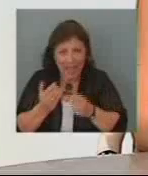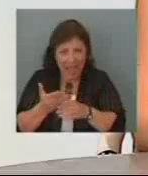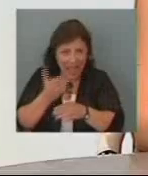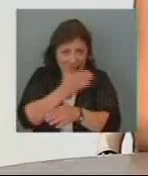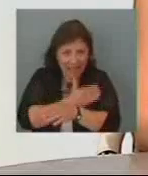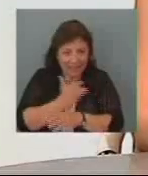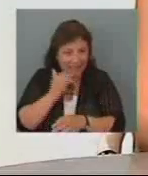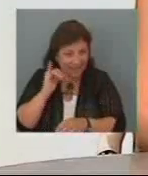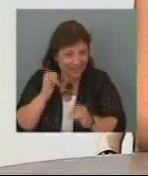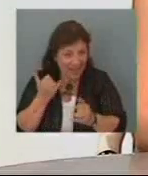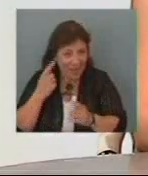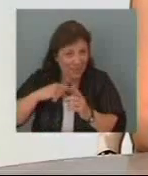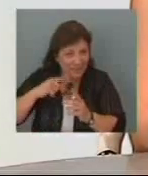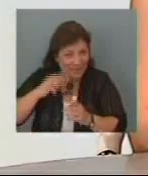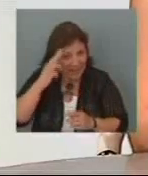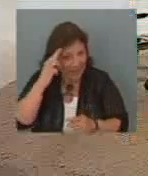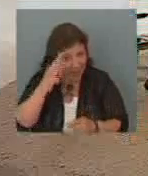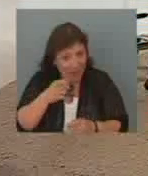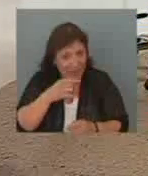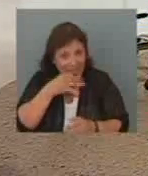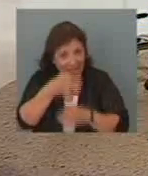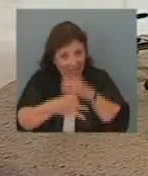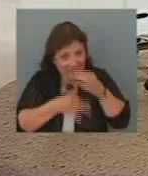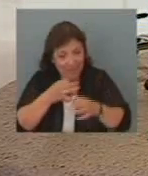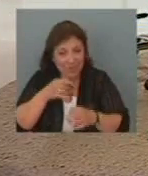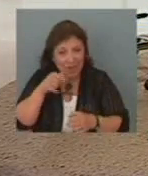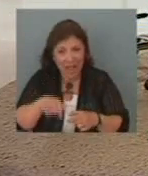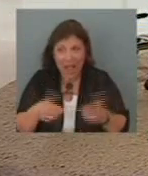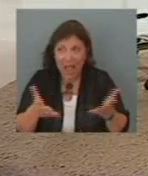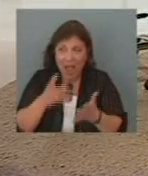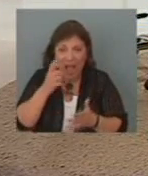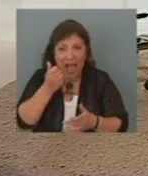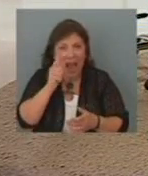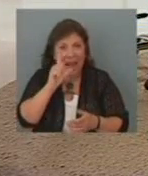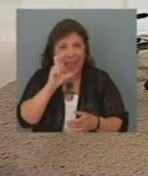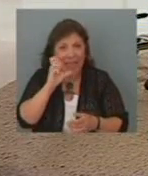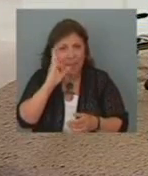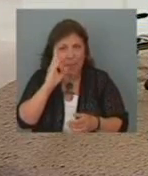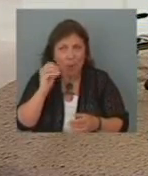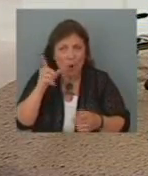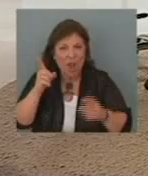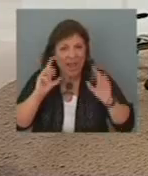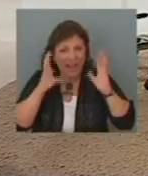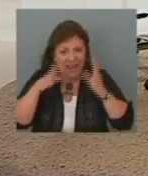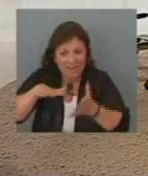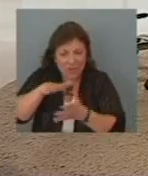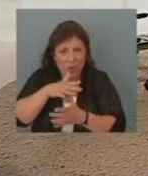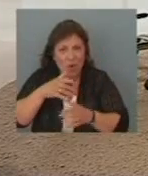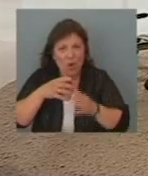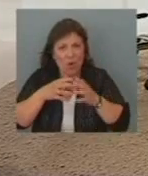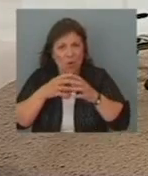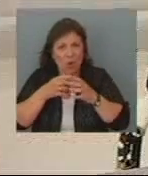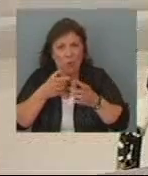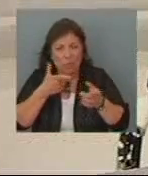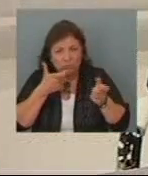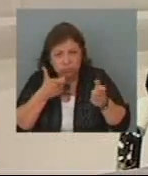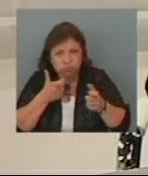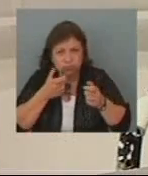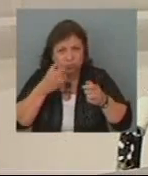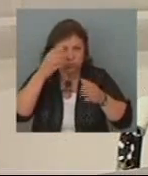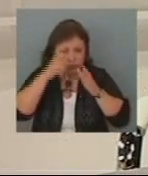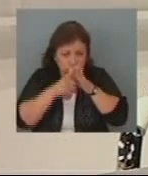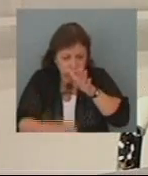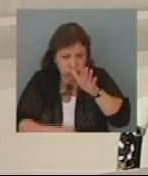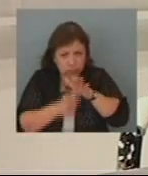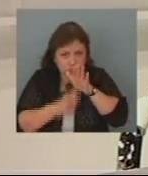y pronosticado hace meses también. Exactamente, ¿no? Veíamos recién lo que estaba ocurriendo en Alepo, esa ciudad rebelde, un bombardeo. Queríamos además